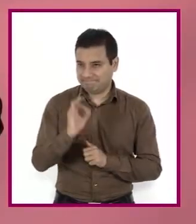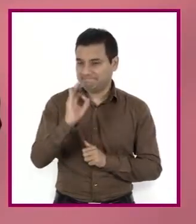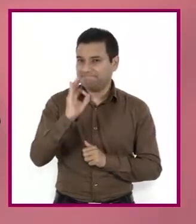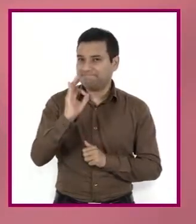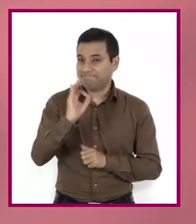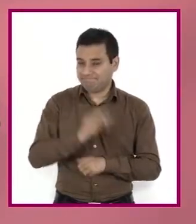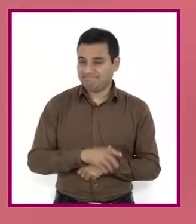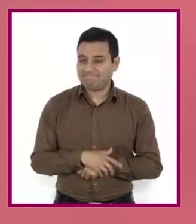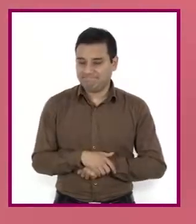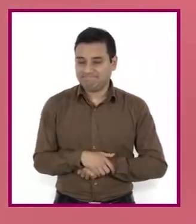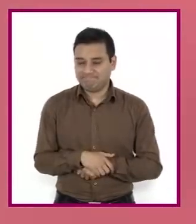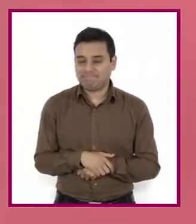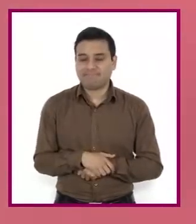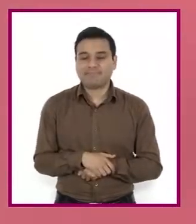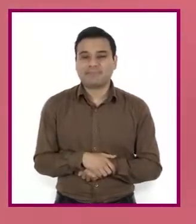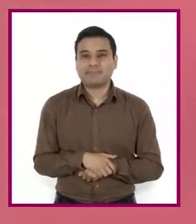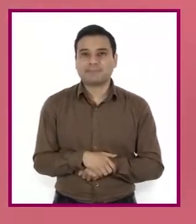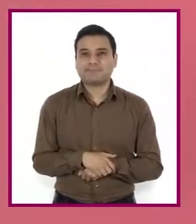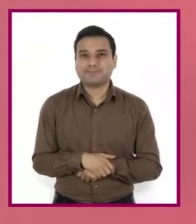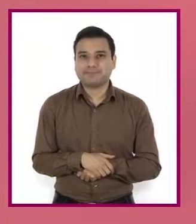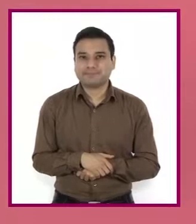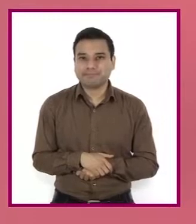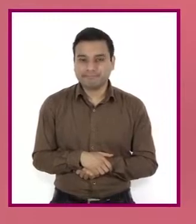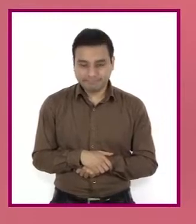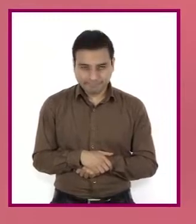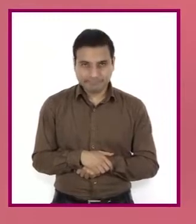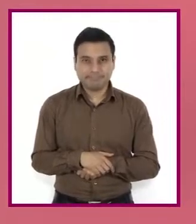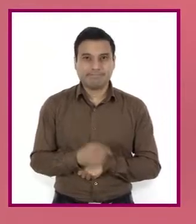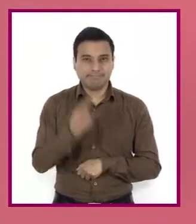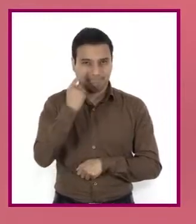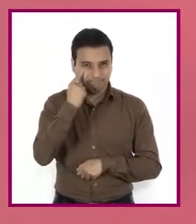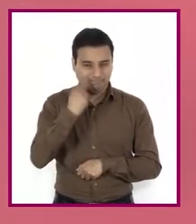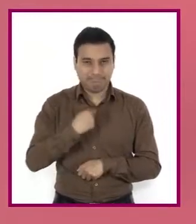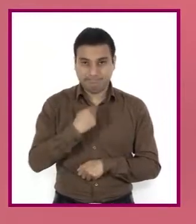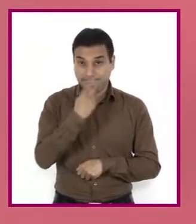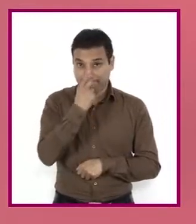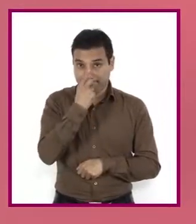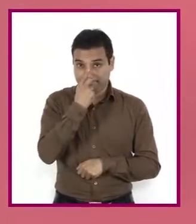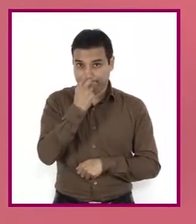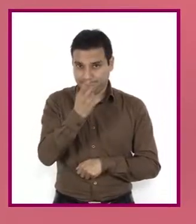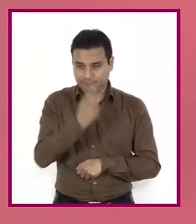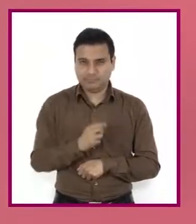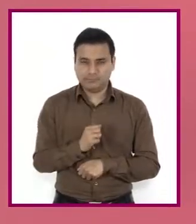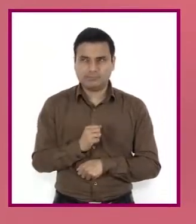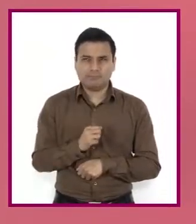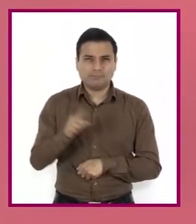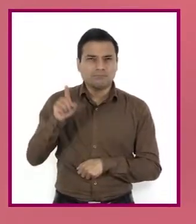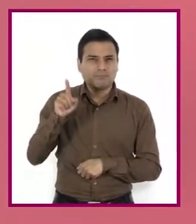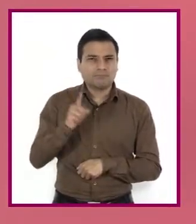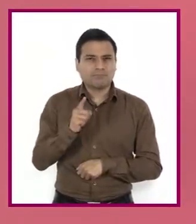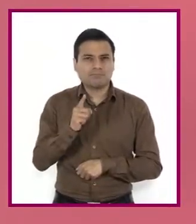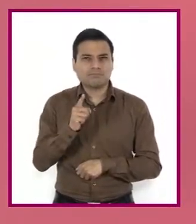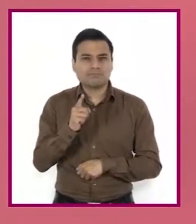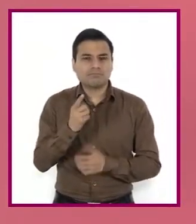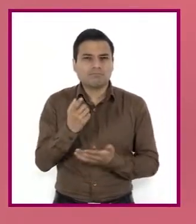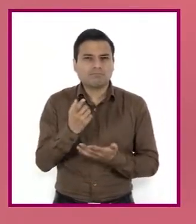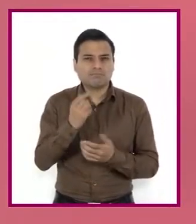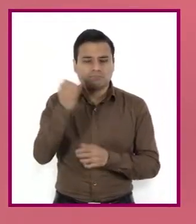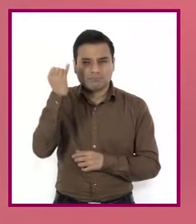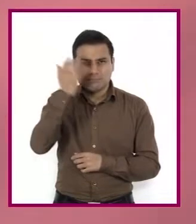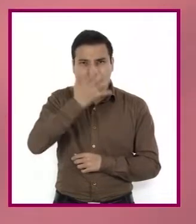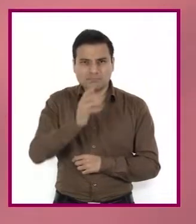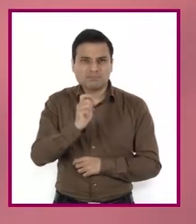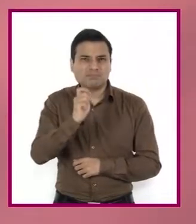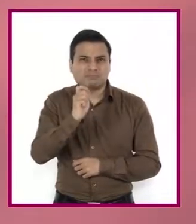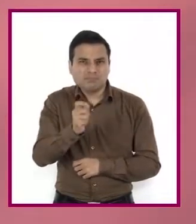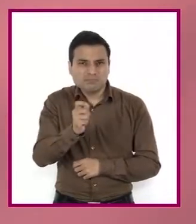el propósito de esta sesión, pues para ser honesto, te diré que el ejercicio de las pinturas tiene todo que ver con los